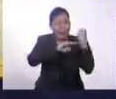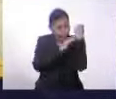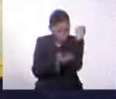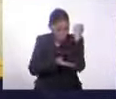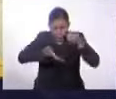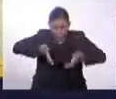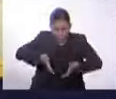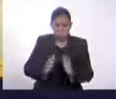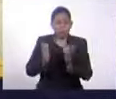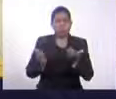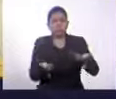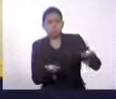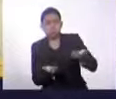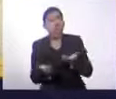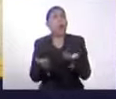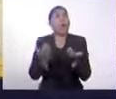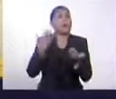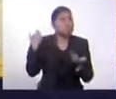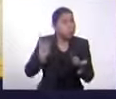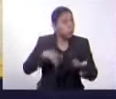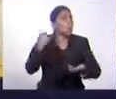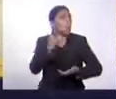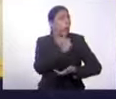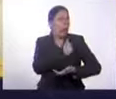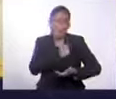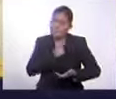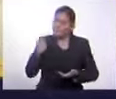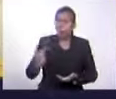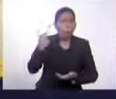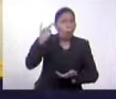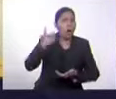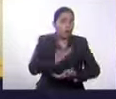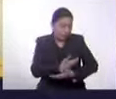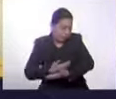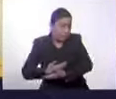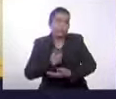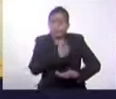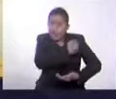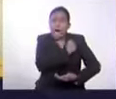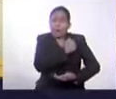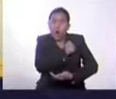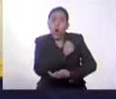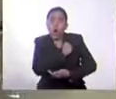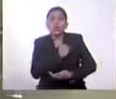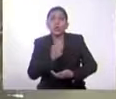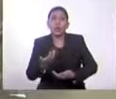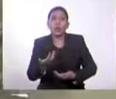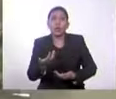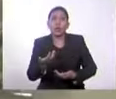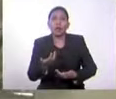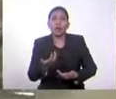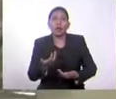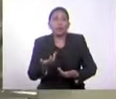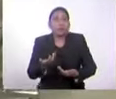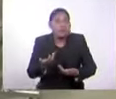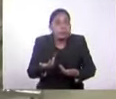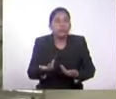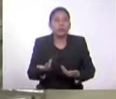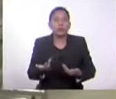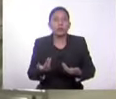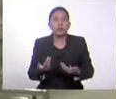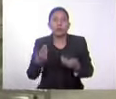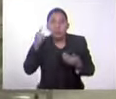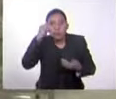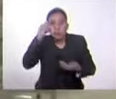tan importante, ¿verdad?, porque ser padre es una obligación bastante importante, y en ese